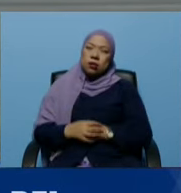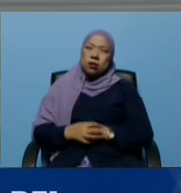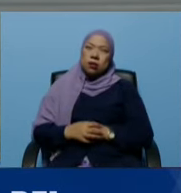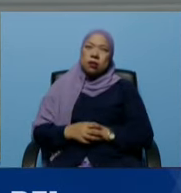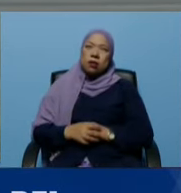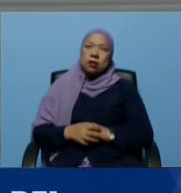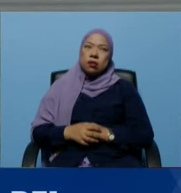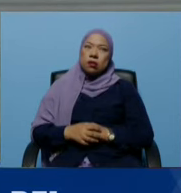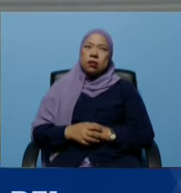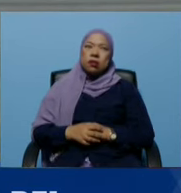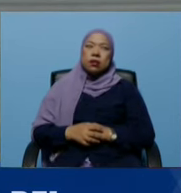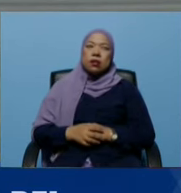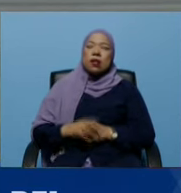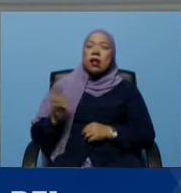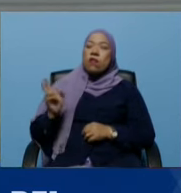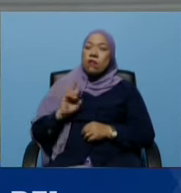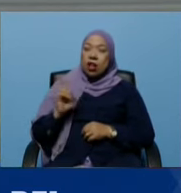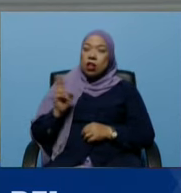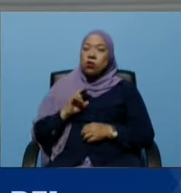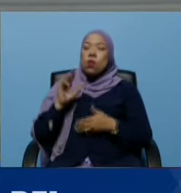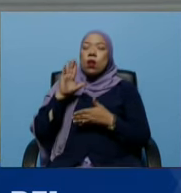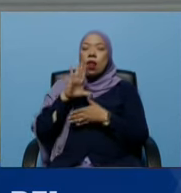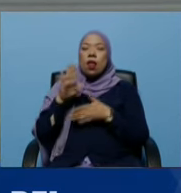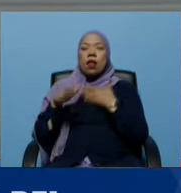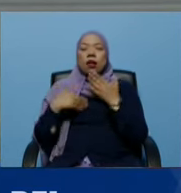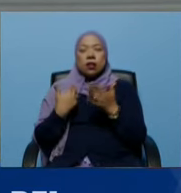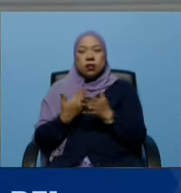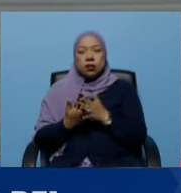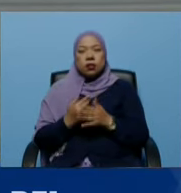de América, de Venezuela,